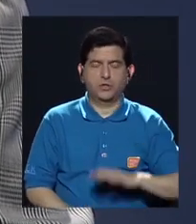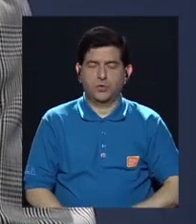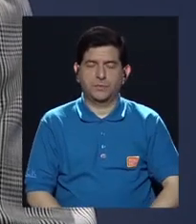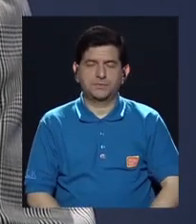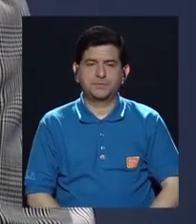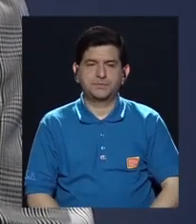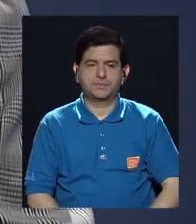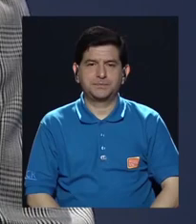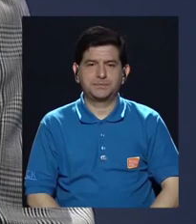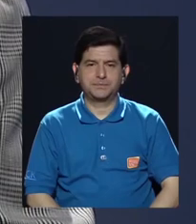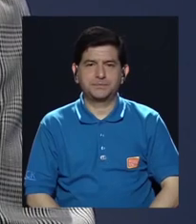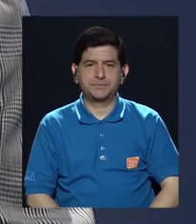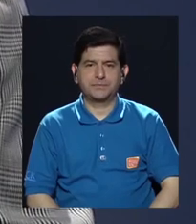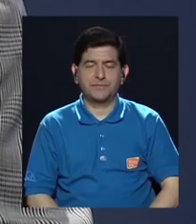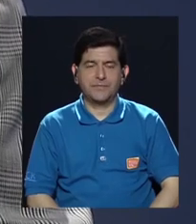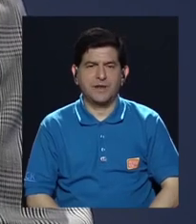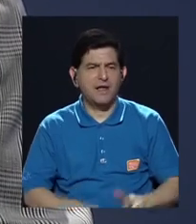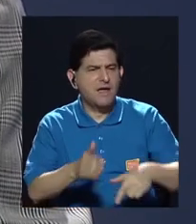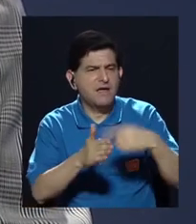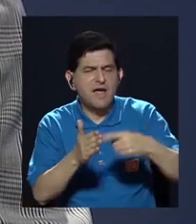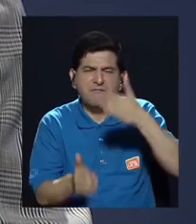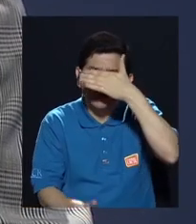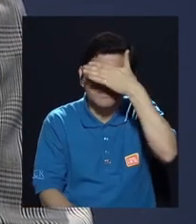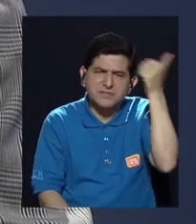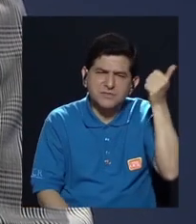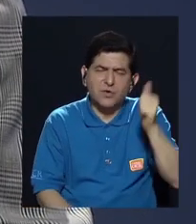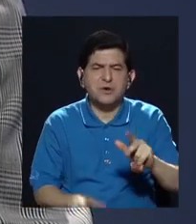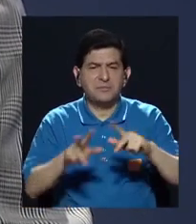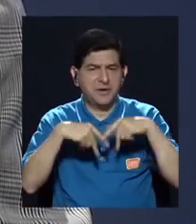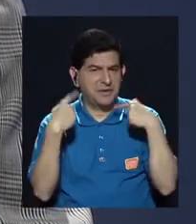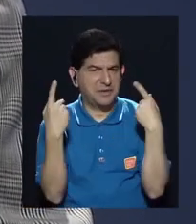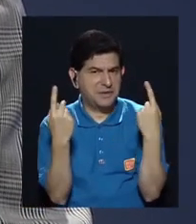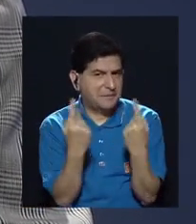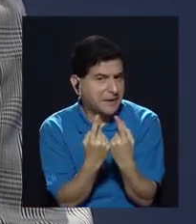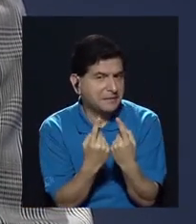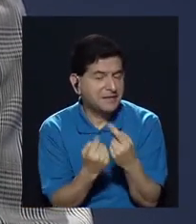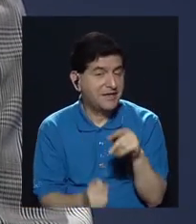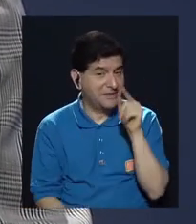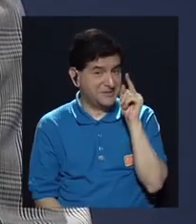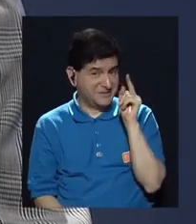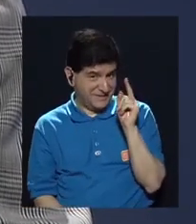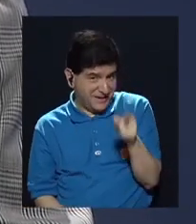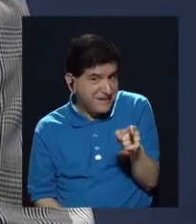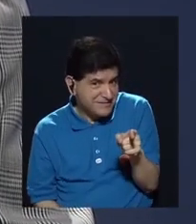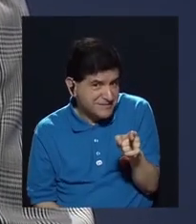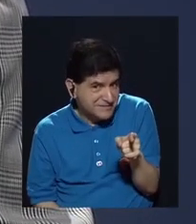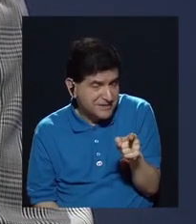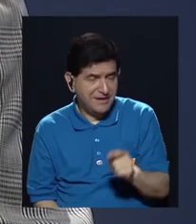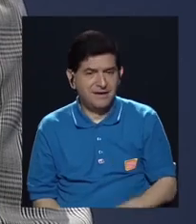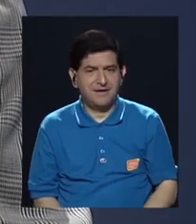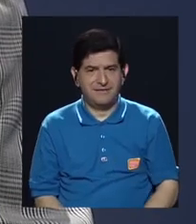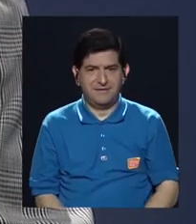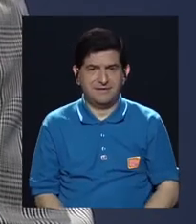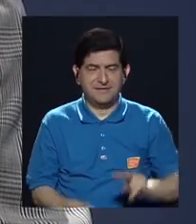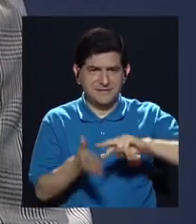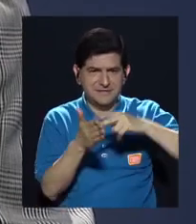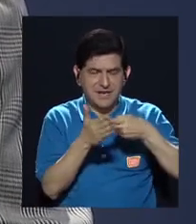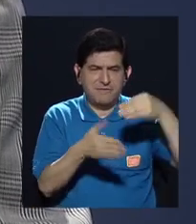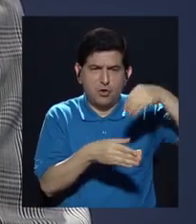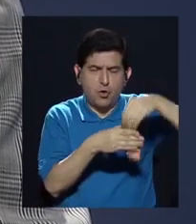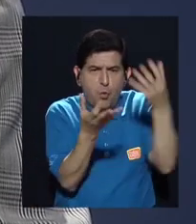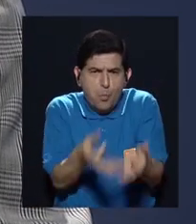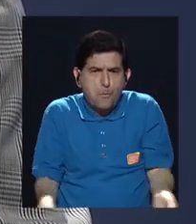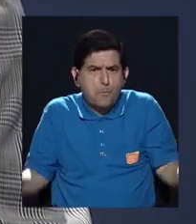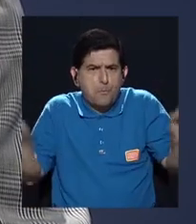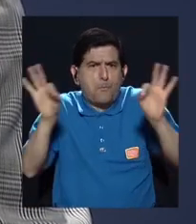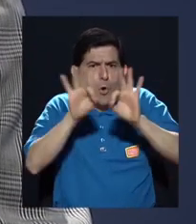1934. Y, por cierto, que a veces se olvidan algunos partidos de que esa es un aporte